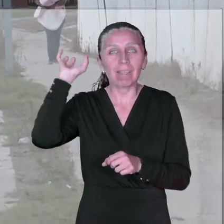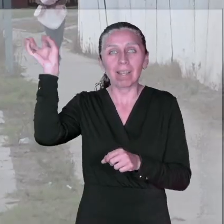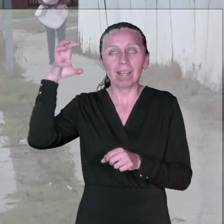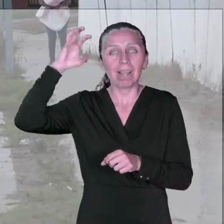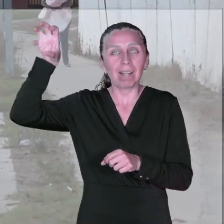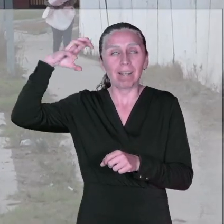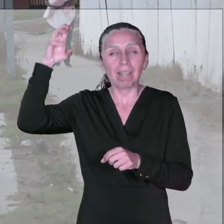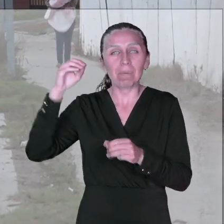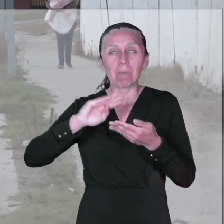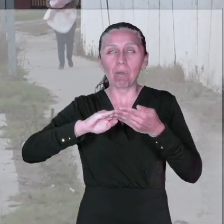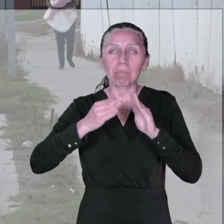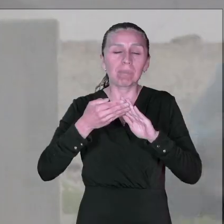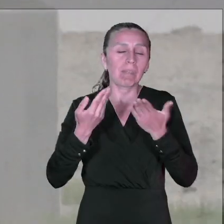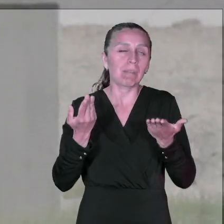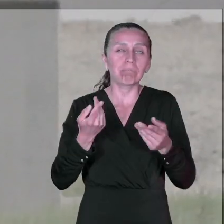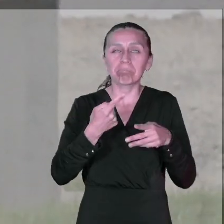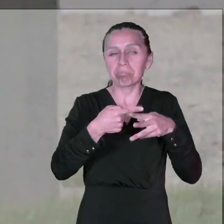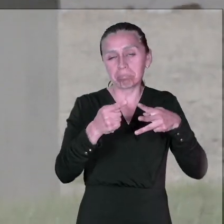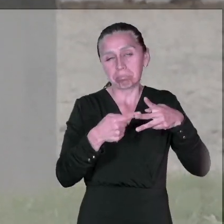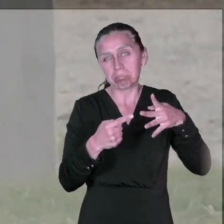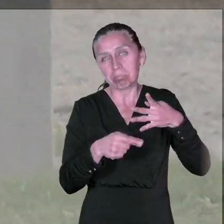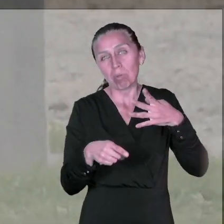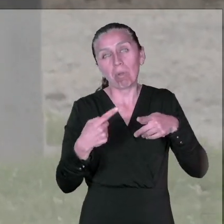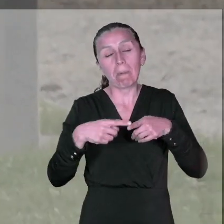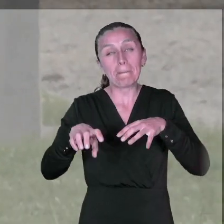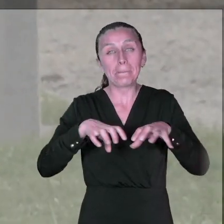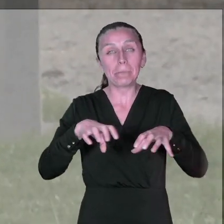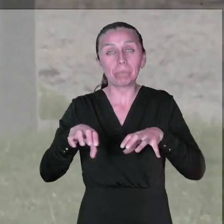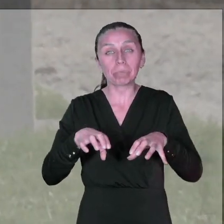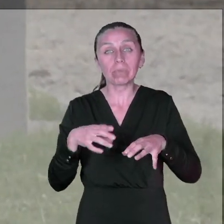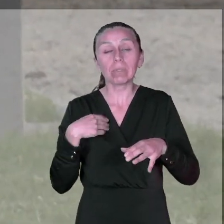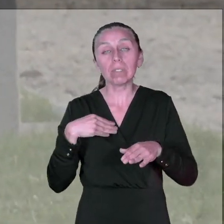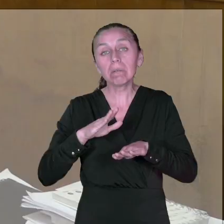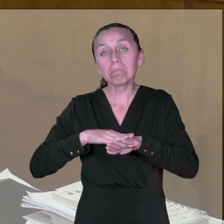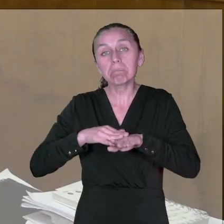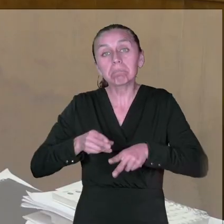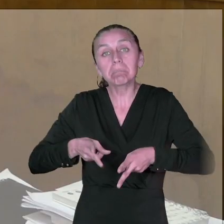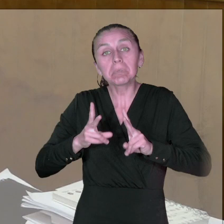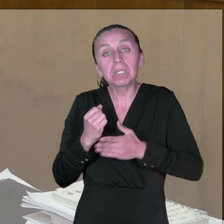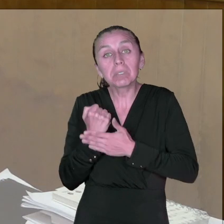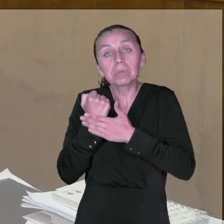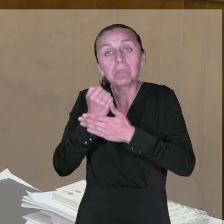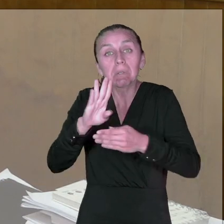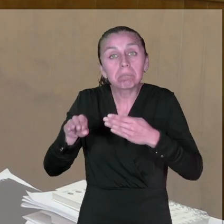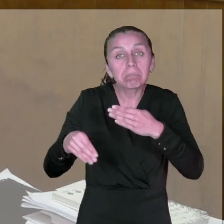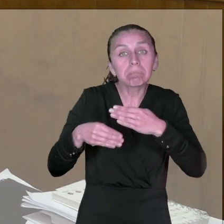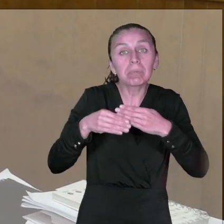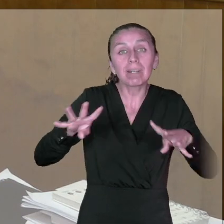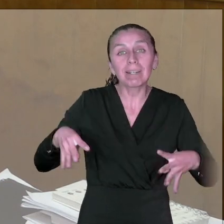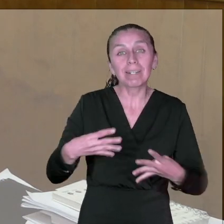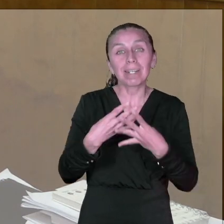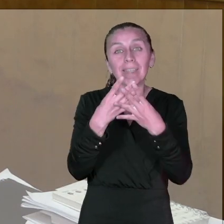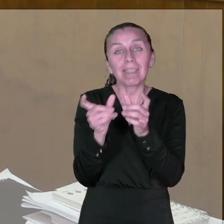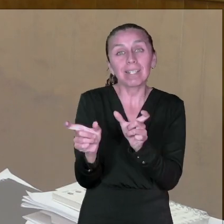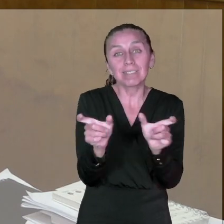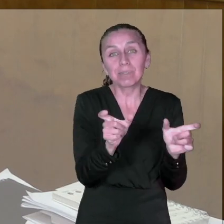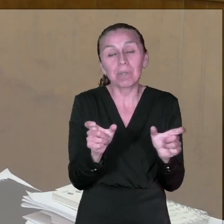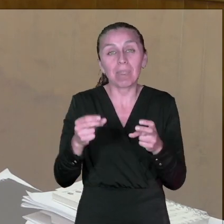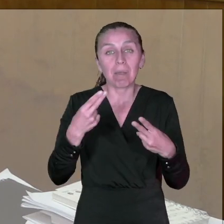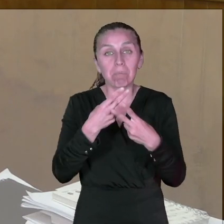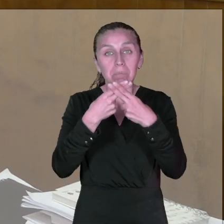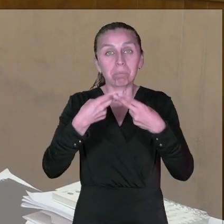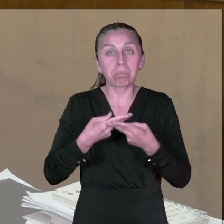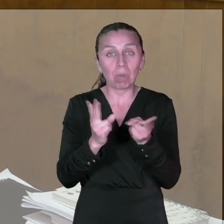alarmas comunitarias y otro tipo de elementos que les van a servir para complementar esta red de